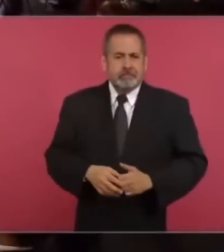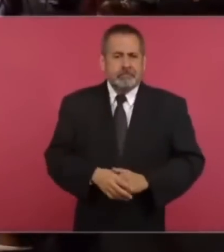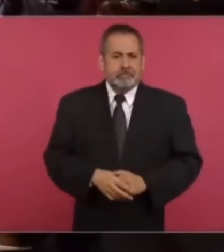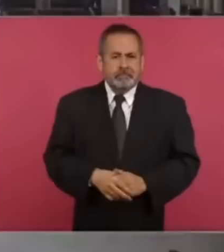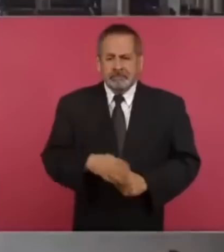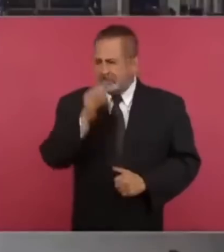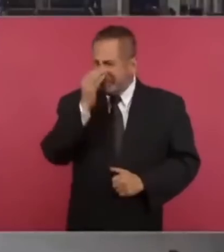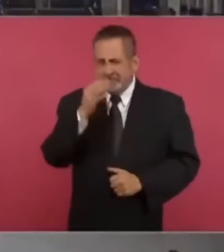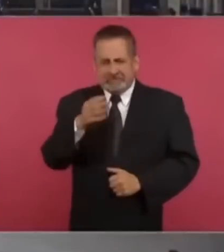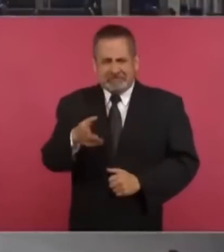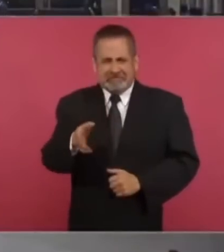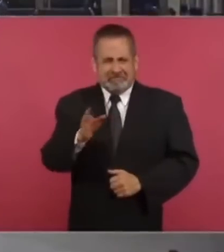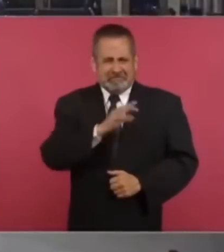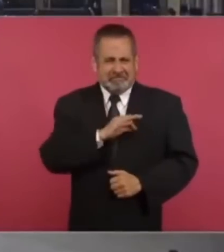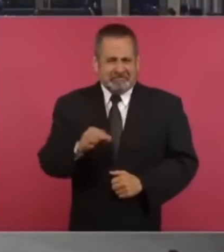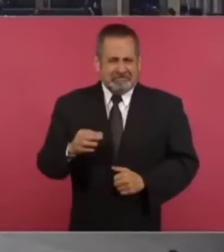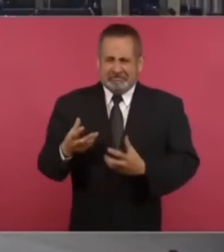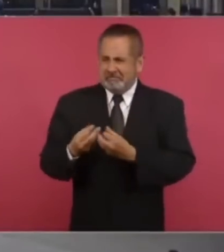somos